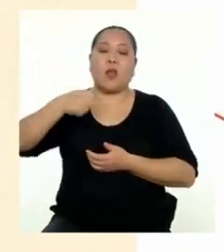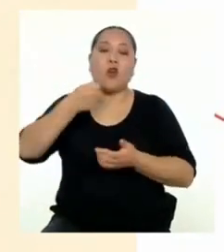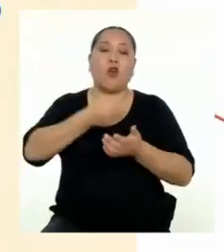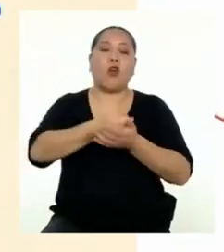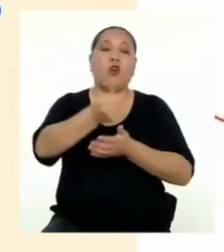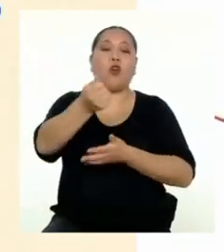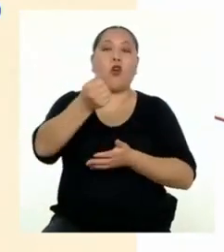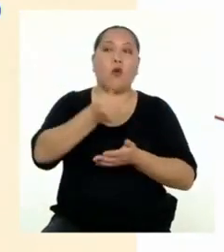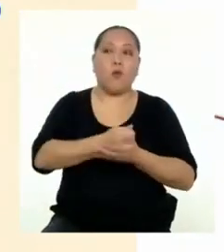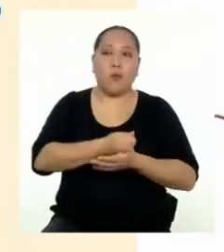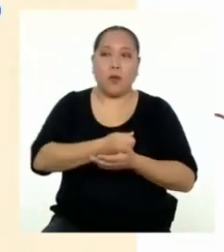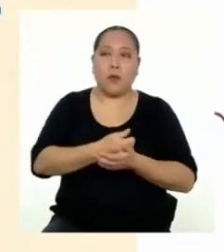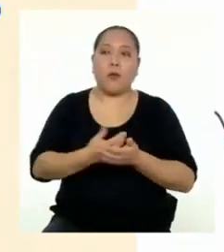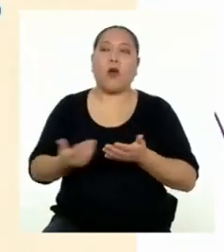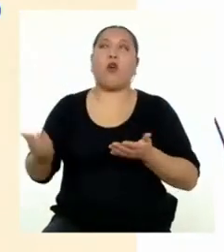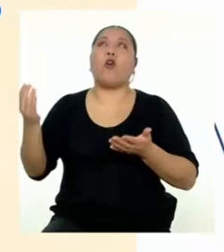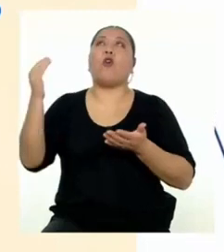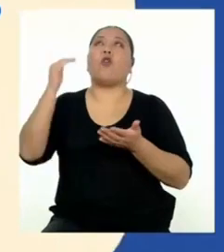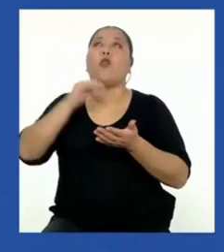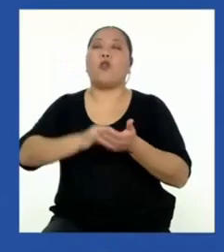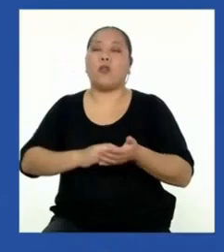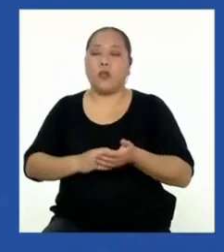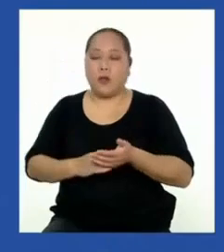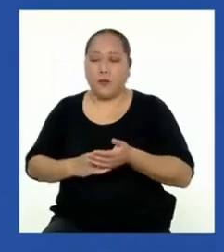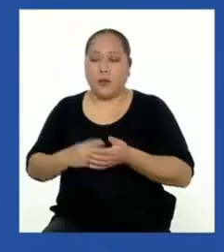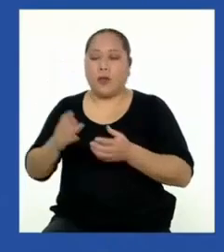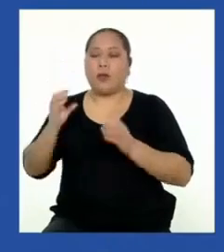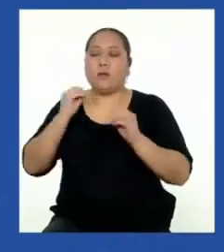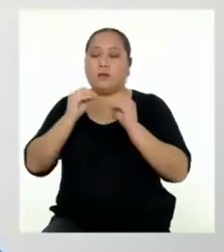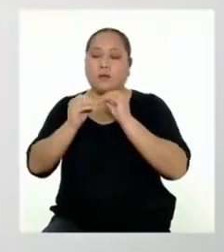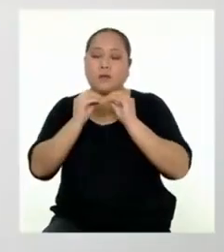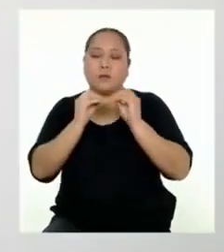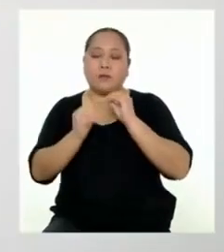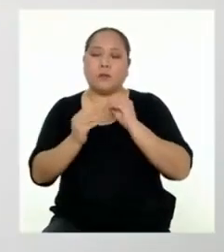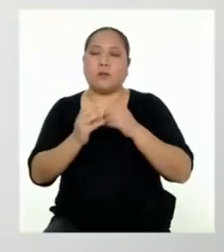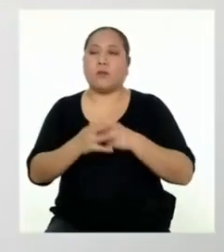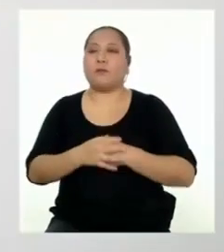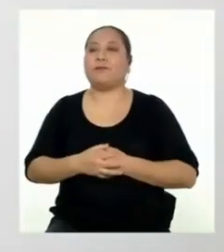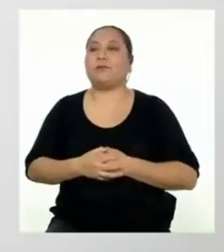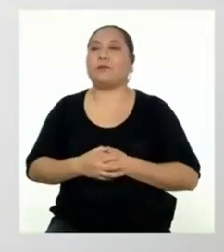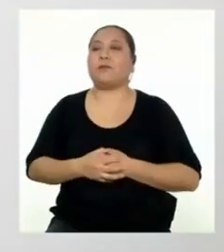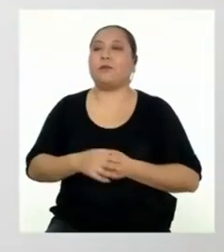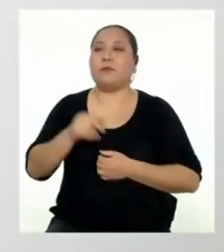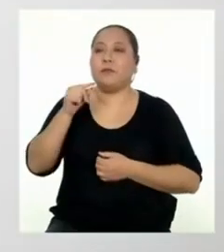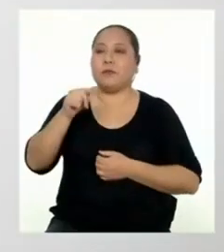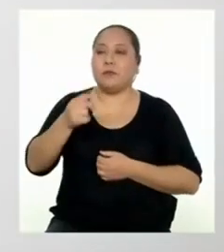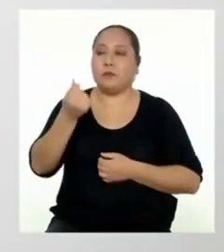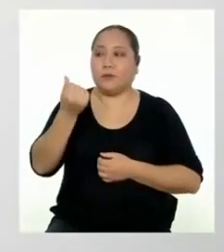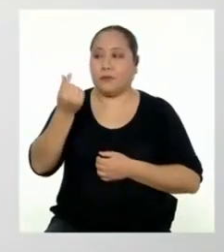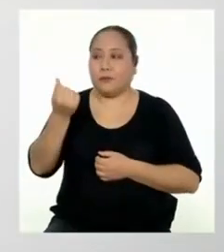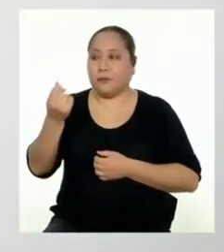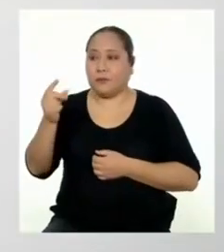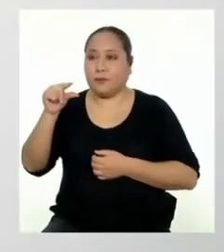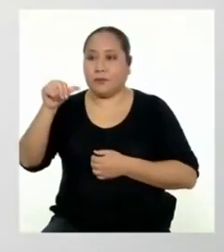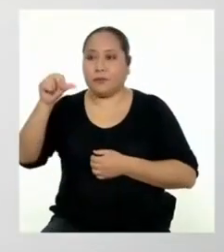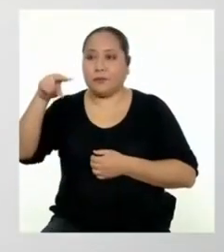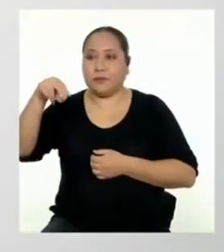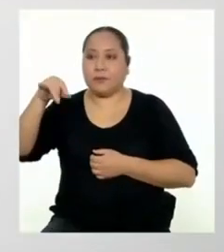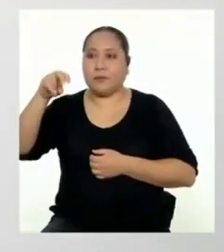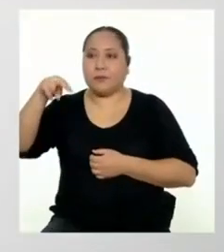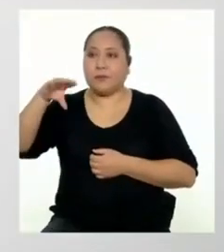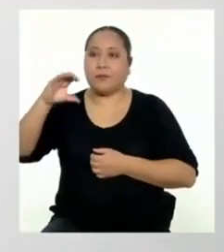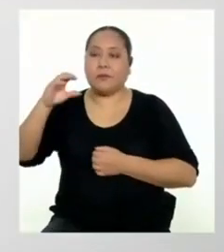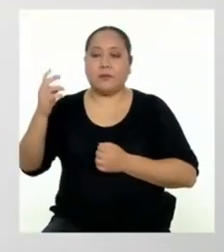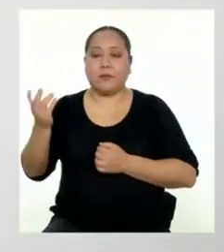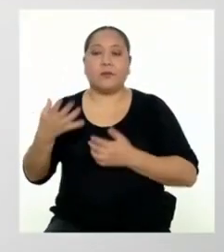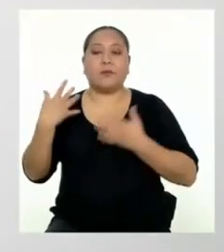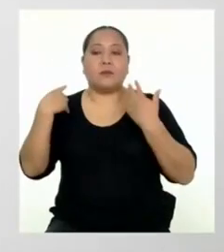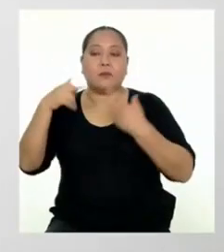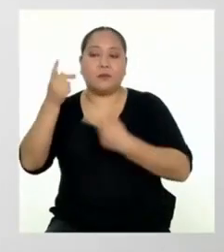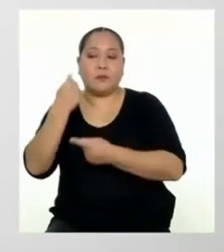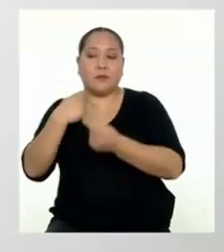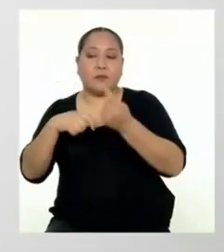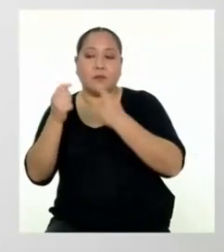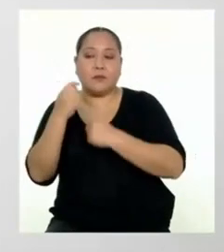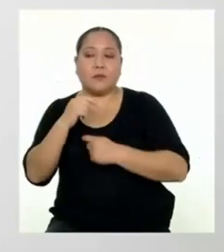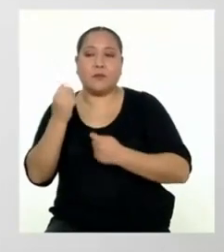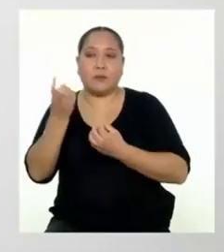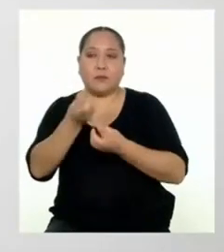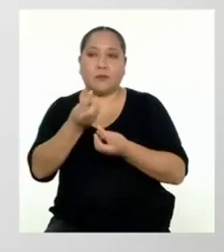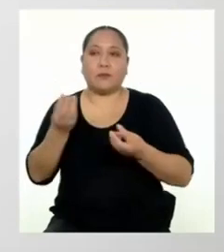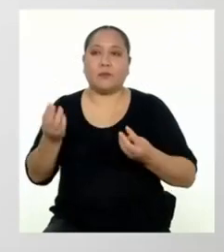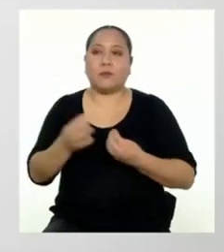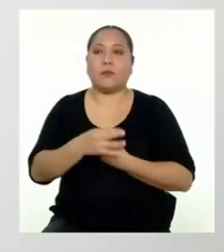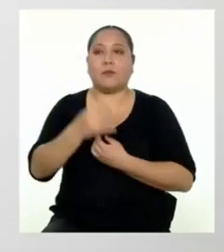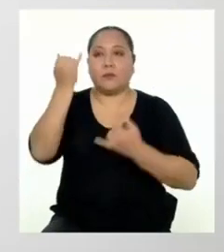para iniciar un nuevo ciclo de producción. Aquí con las ganancias que han obtenido por las ventas de sus